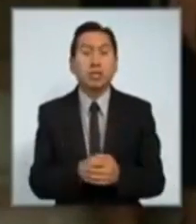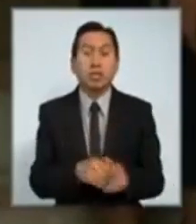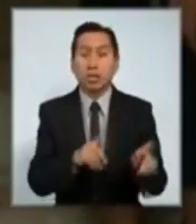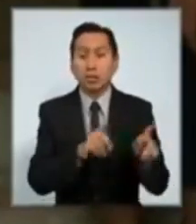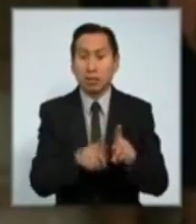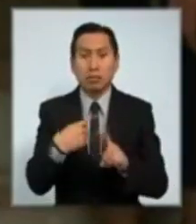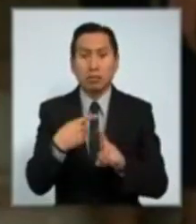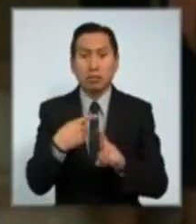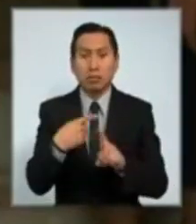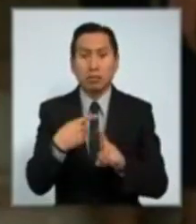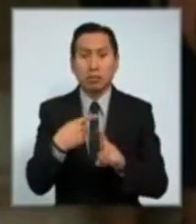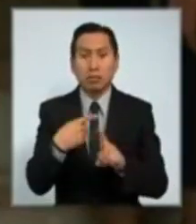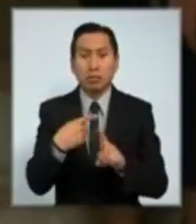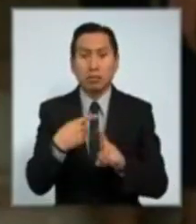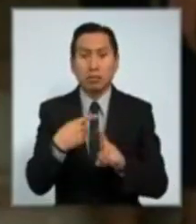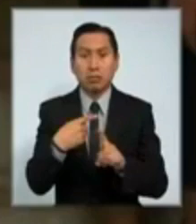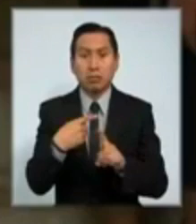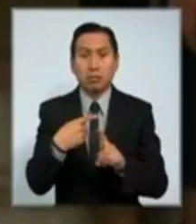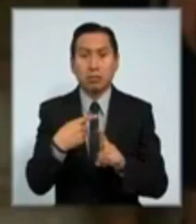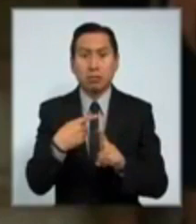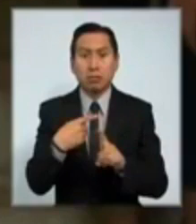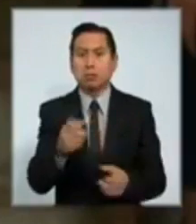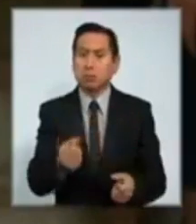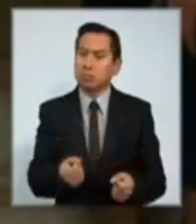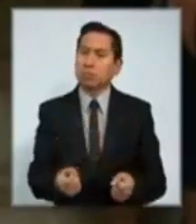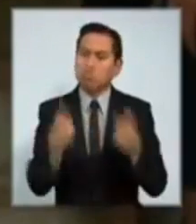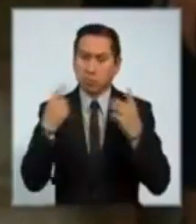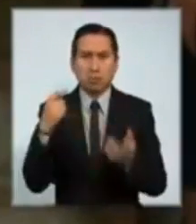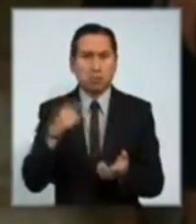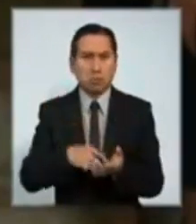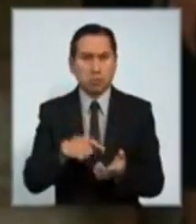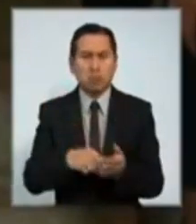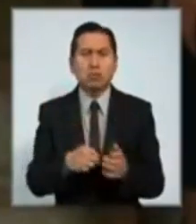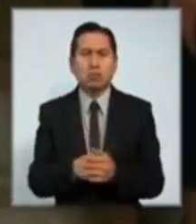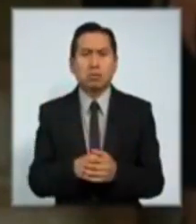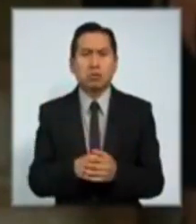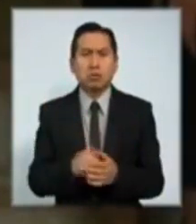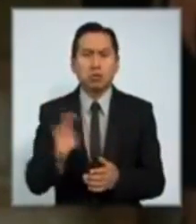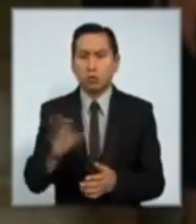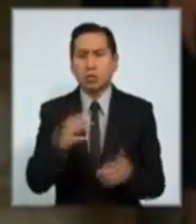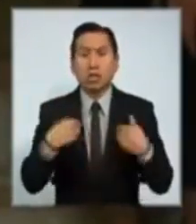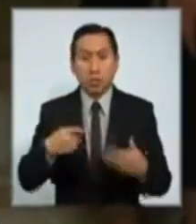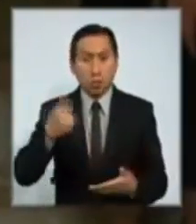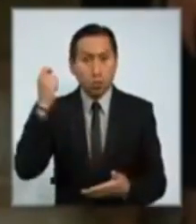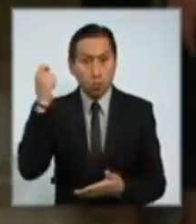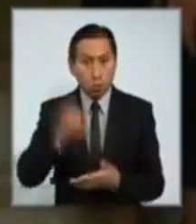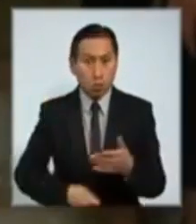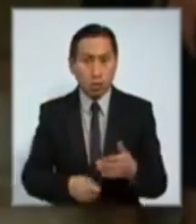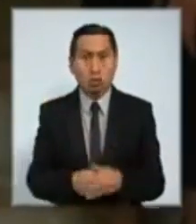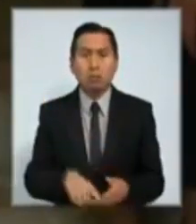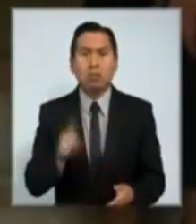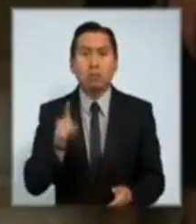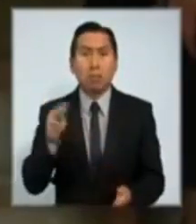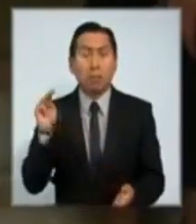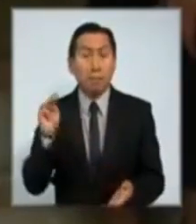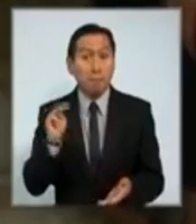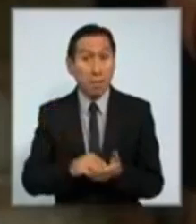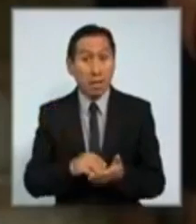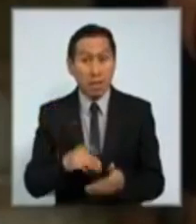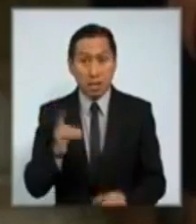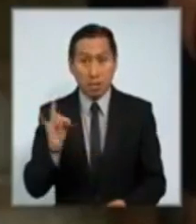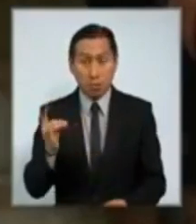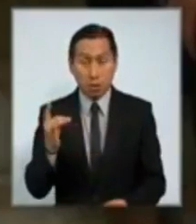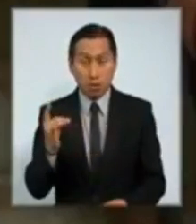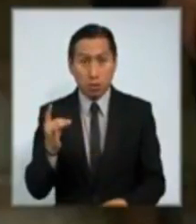queremos anunciar que quienes incumplan estas normas tendrán una multa de 1.000 bolivianos